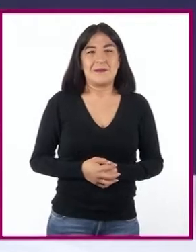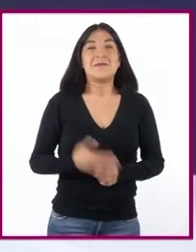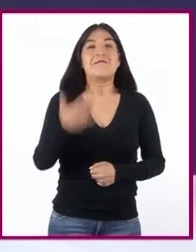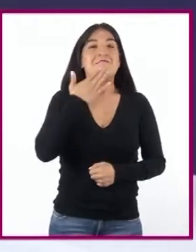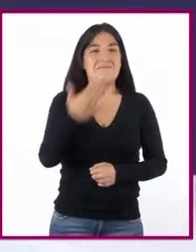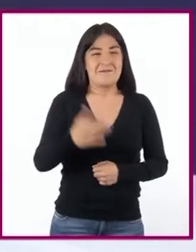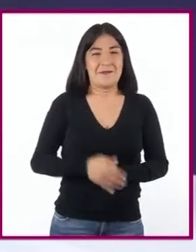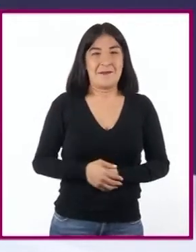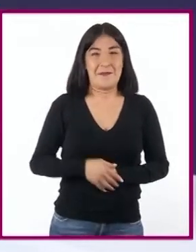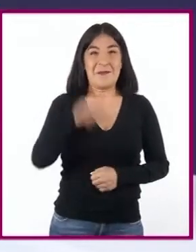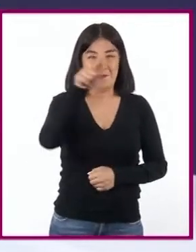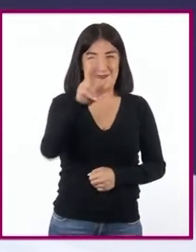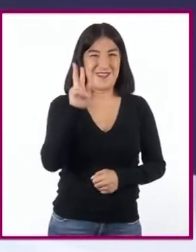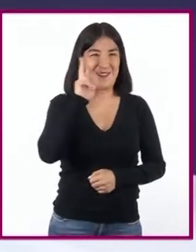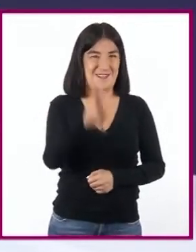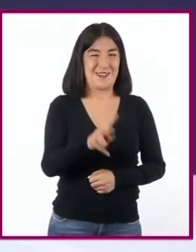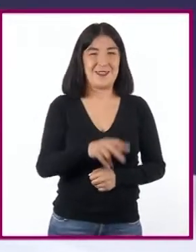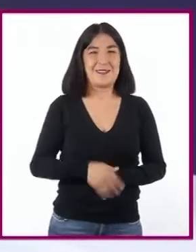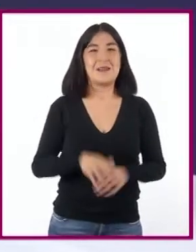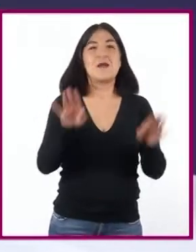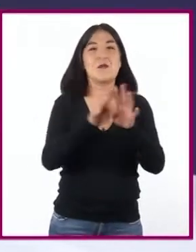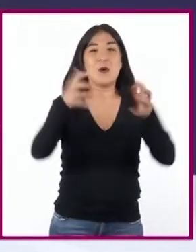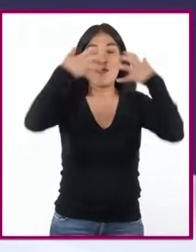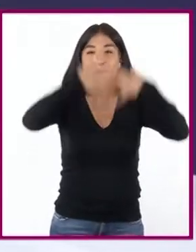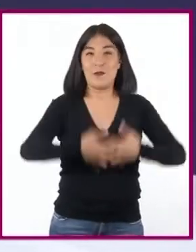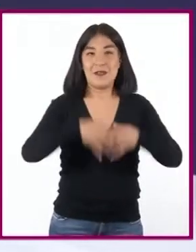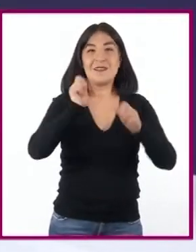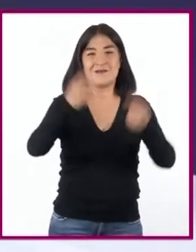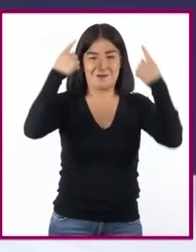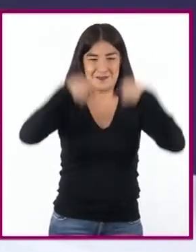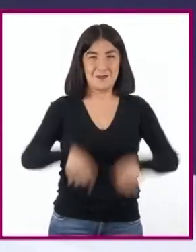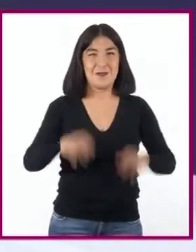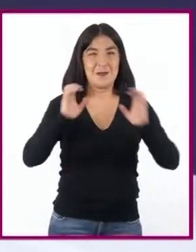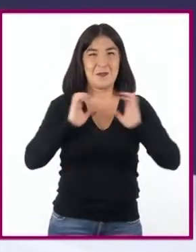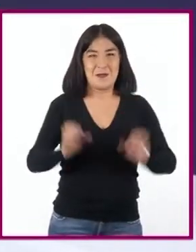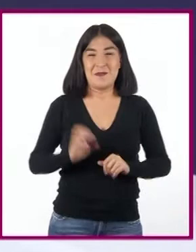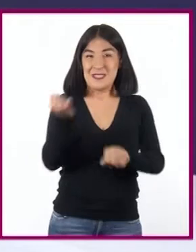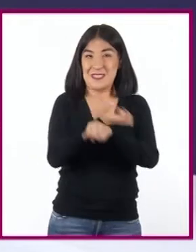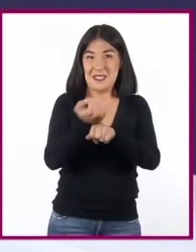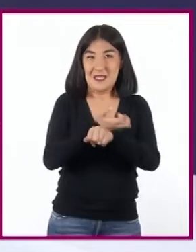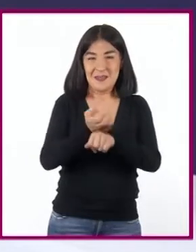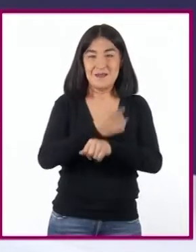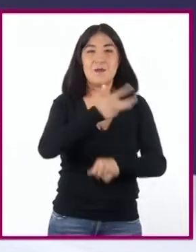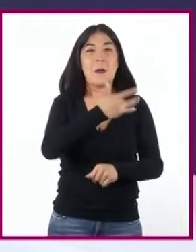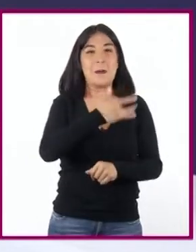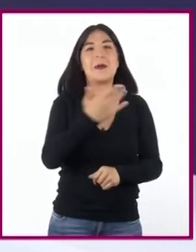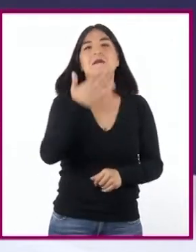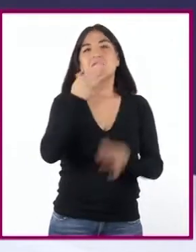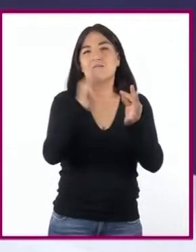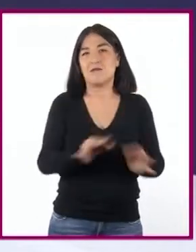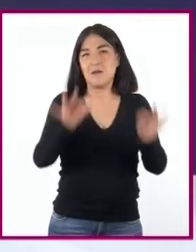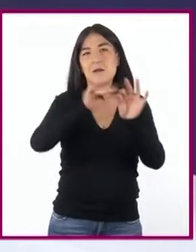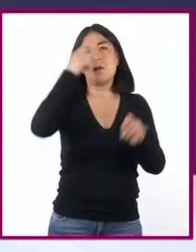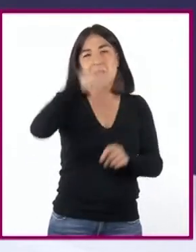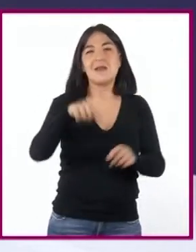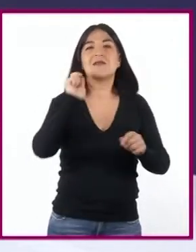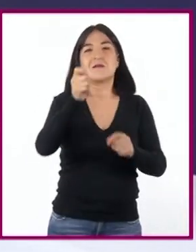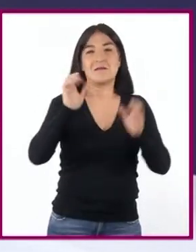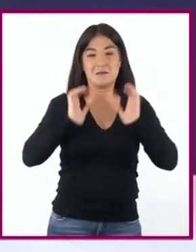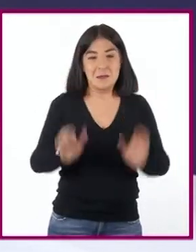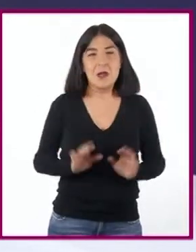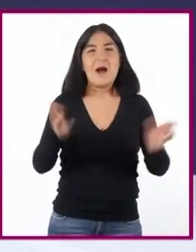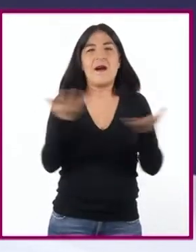Bien, como pudimos observar, la función del sistema cardiovascular es muy importante para que el organismo pueda realizar todas